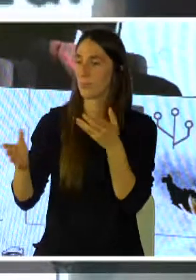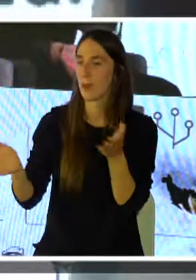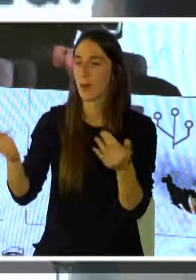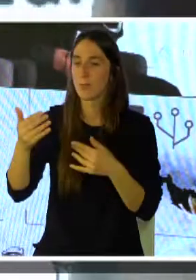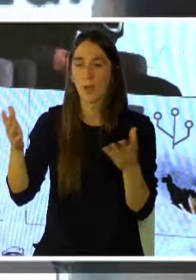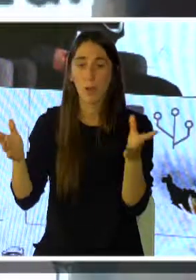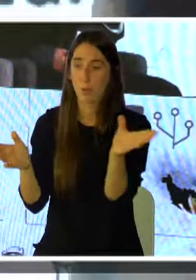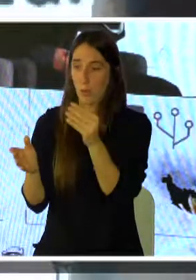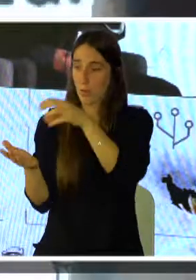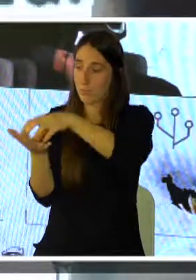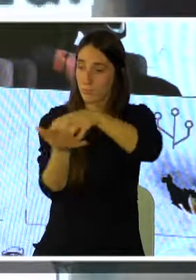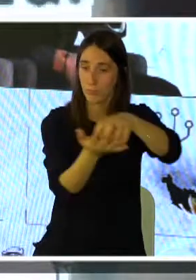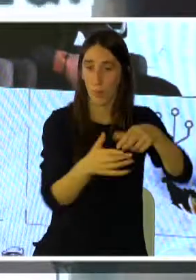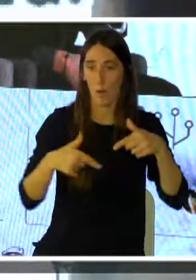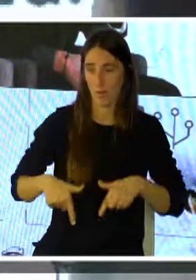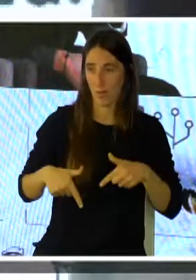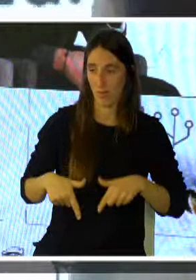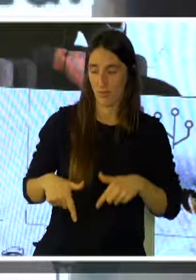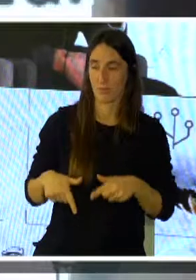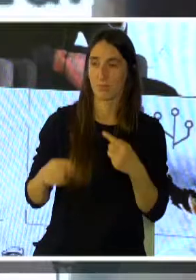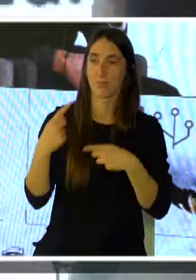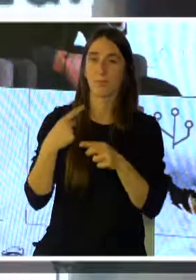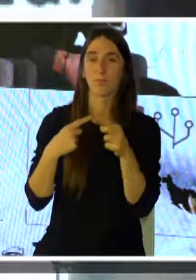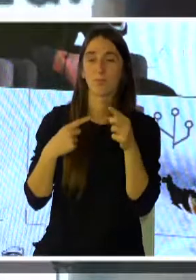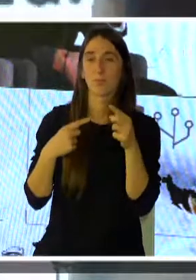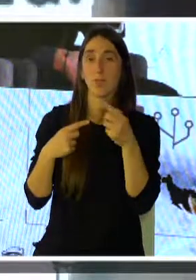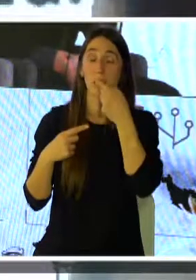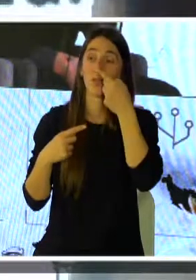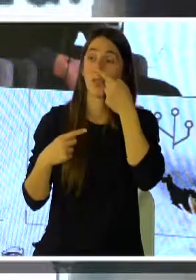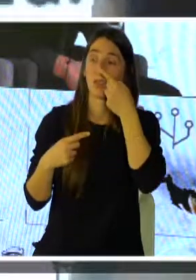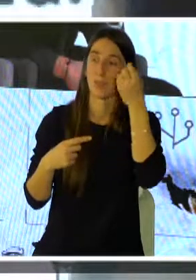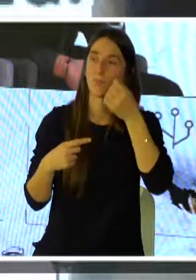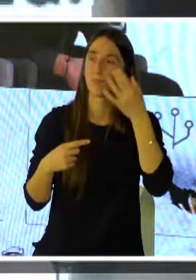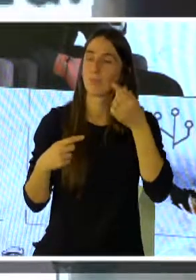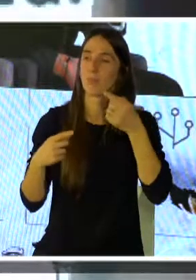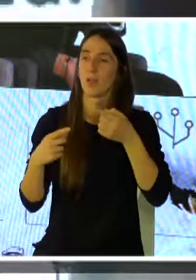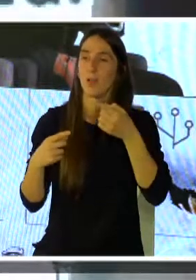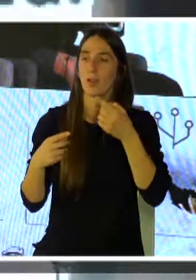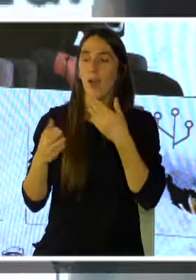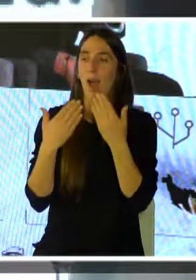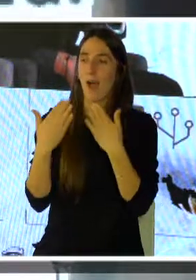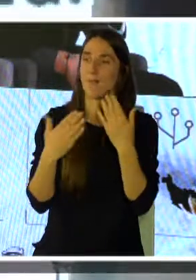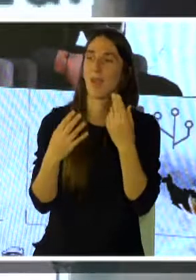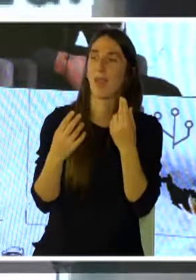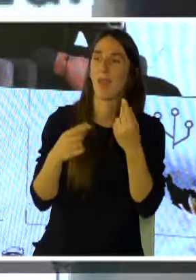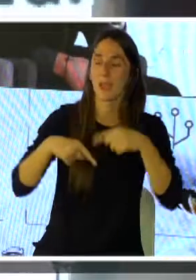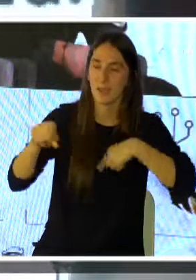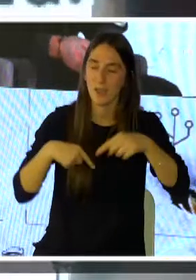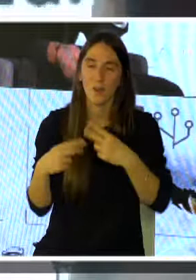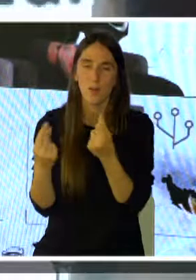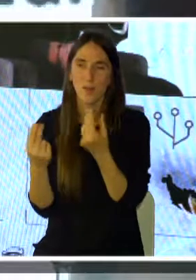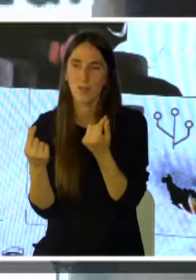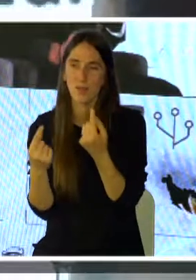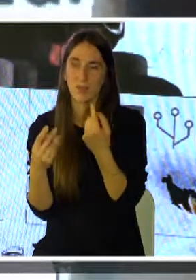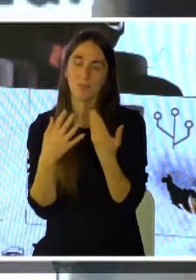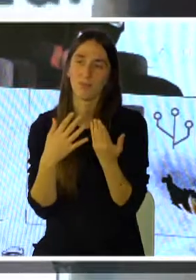de la Intendencia. Un concepto que parece interesante es que cuando uno habla de gestión financiera, uno parece que las cosas son